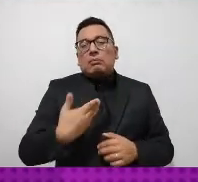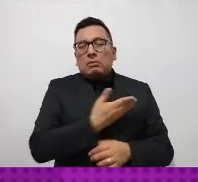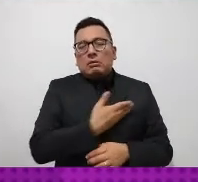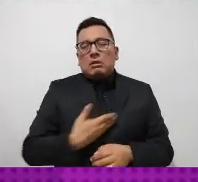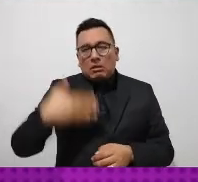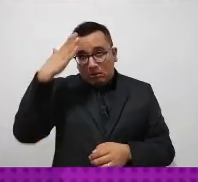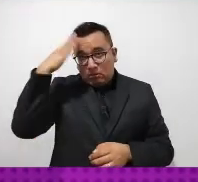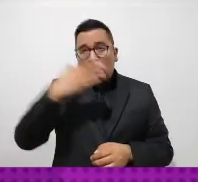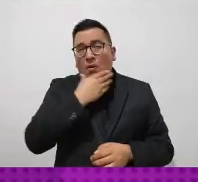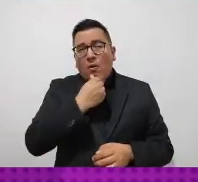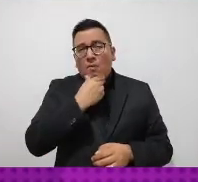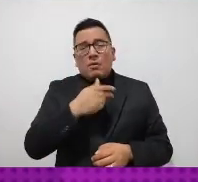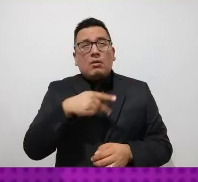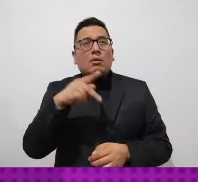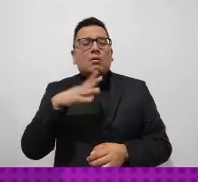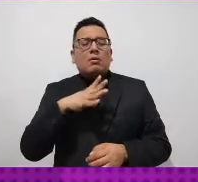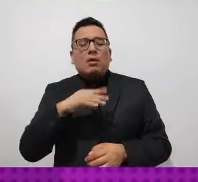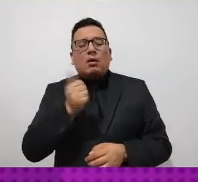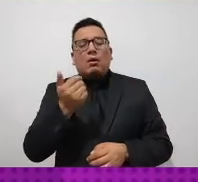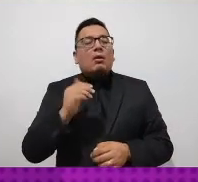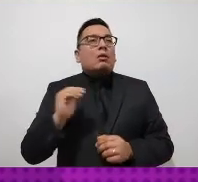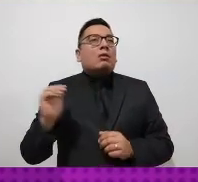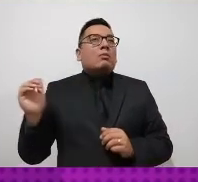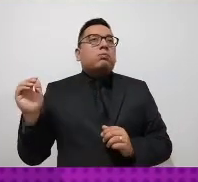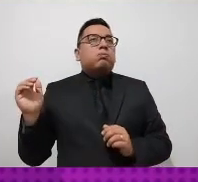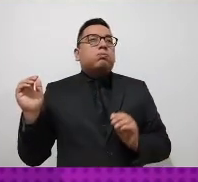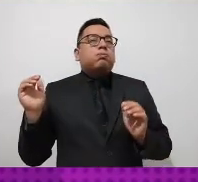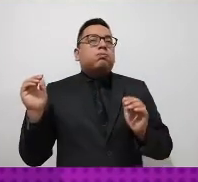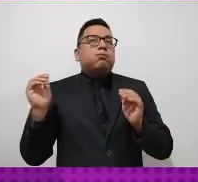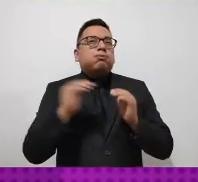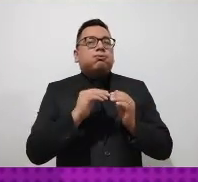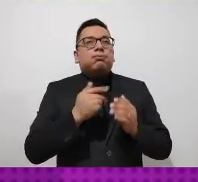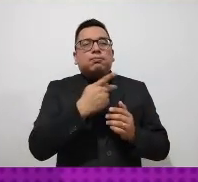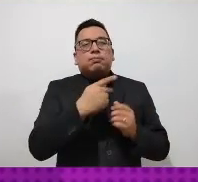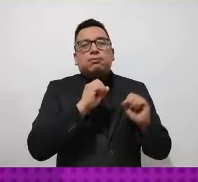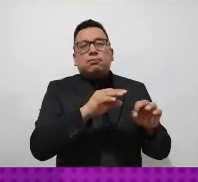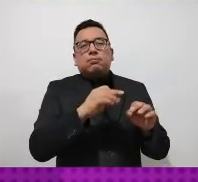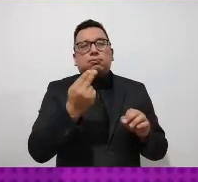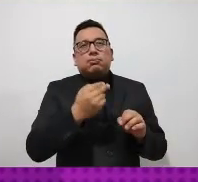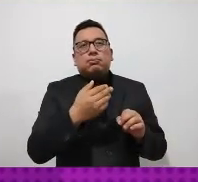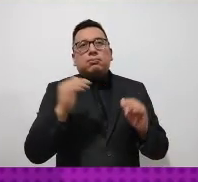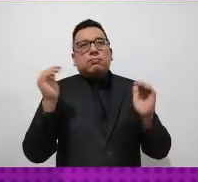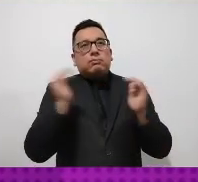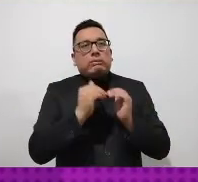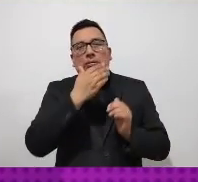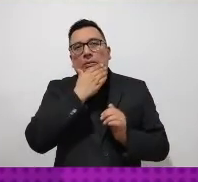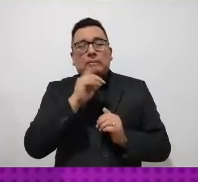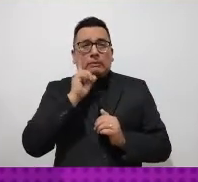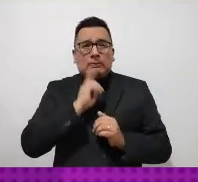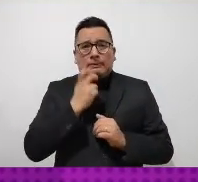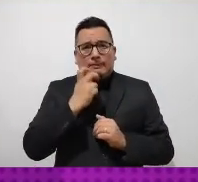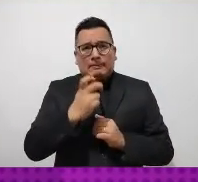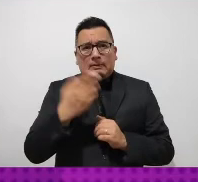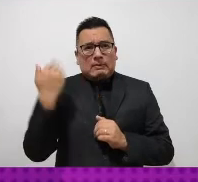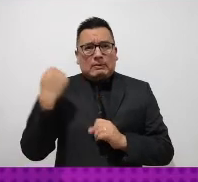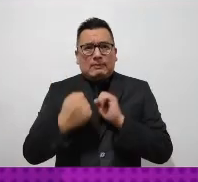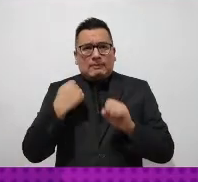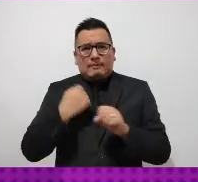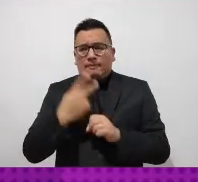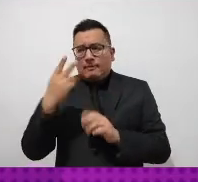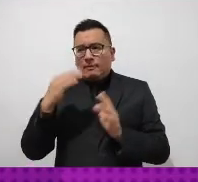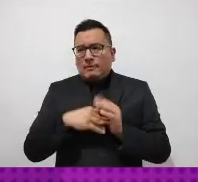hombre o mujer, el resto del ayuntamiento es mitad y mitad. Okay. Entonces, así están todos nuestros ayuntamientos y eso se hace desde el